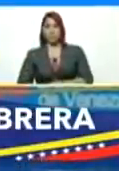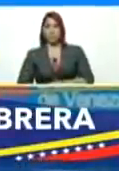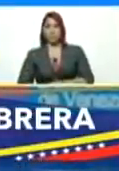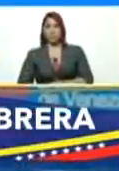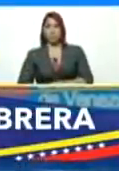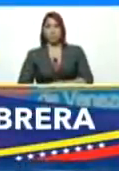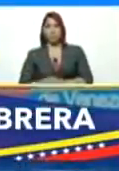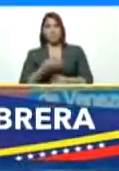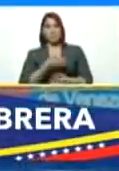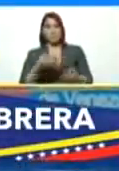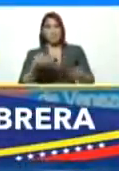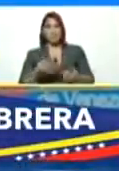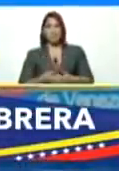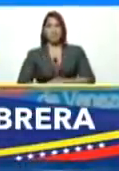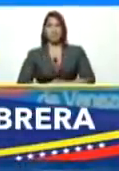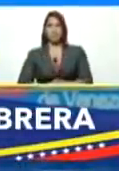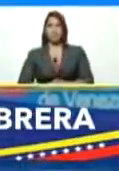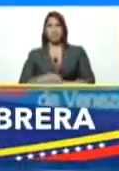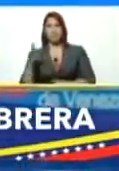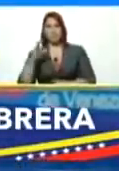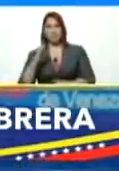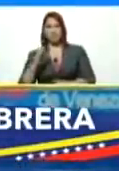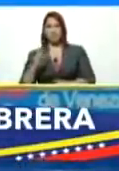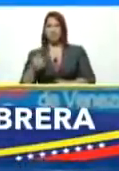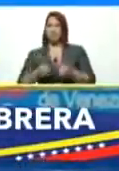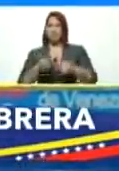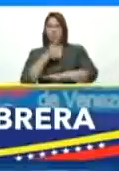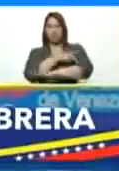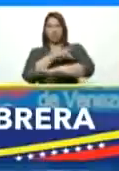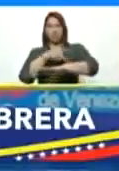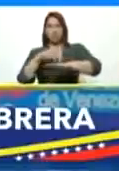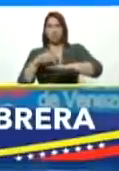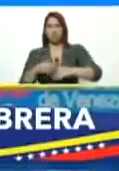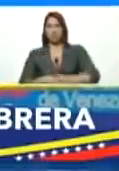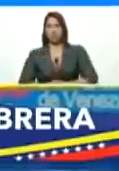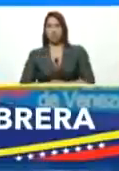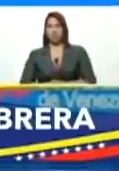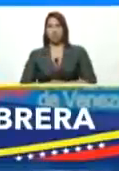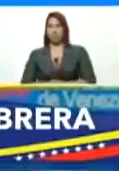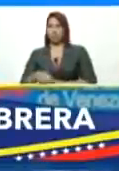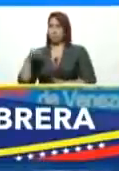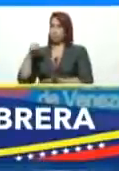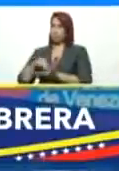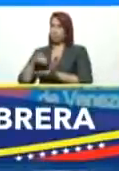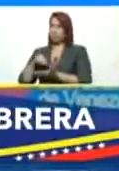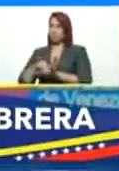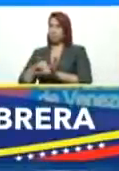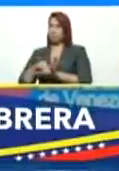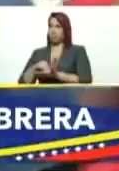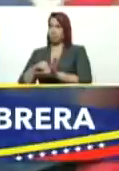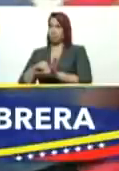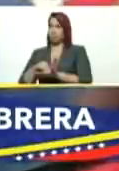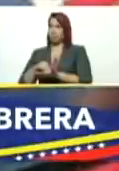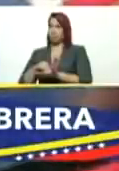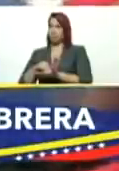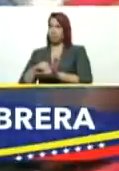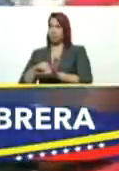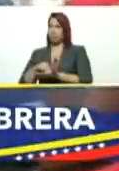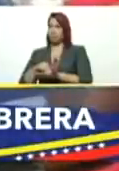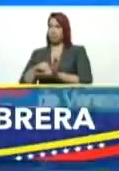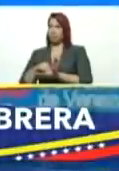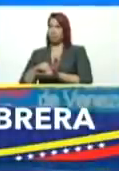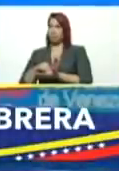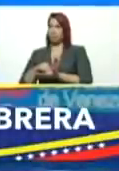correcto caraqueña de que parroquia miranda parroquia mirando para sucre